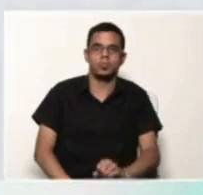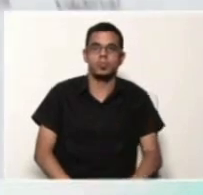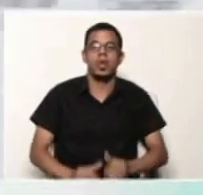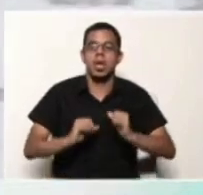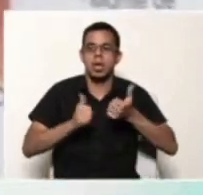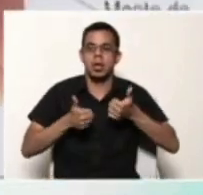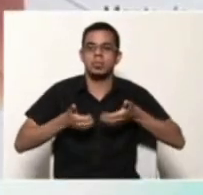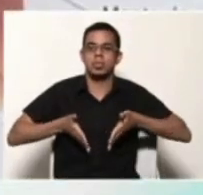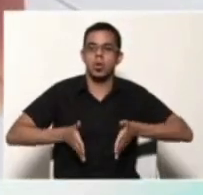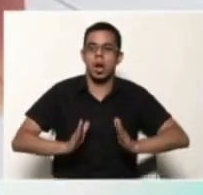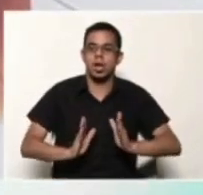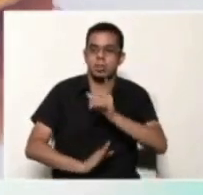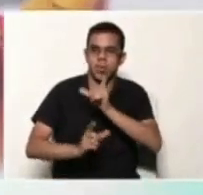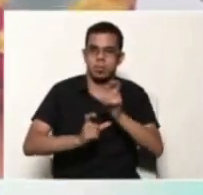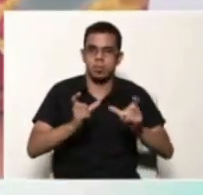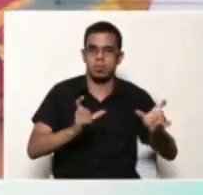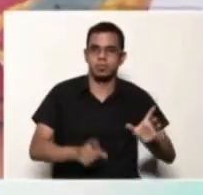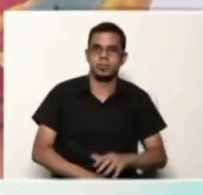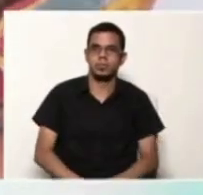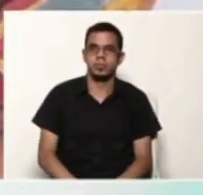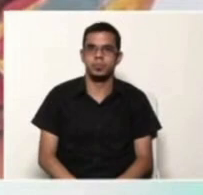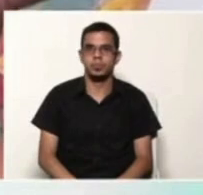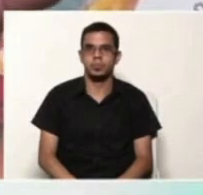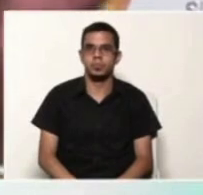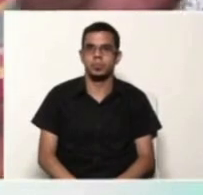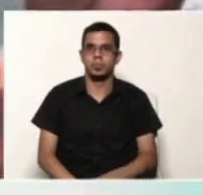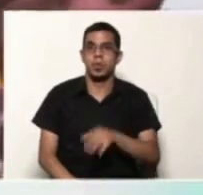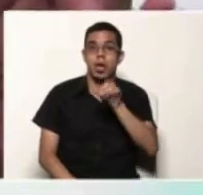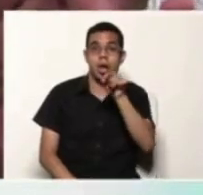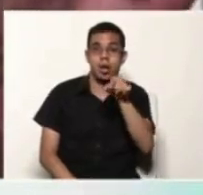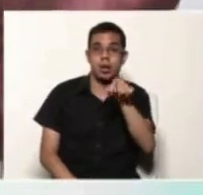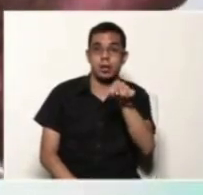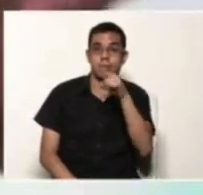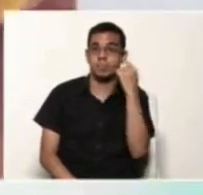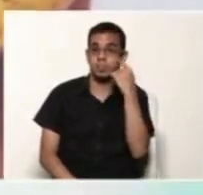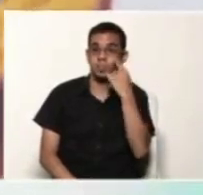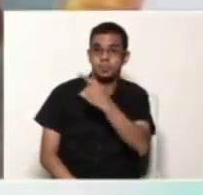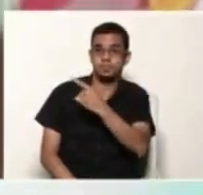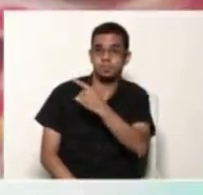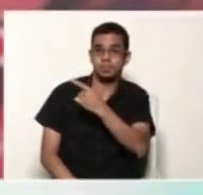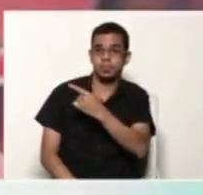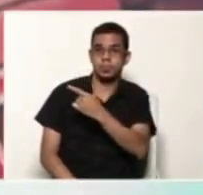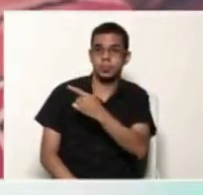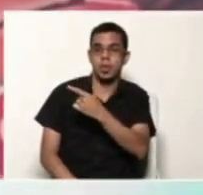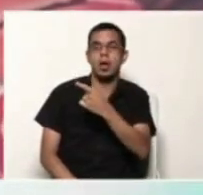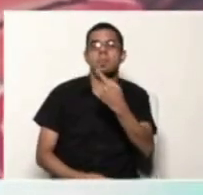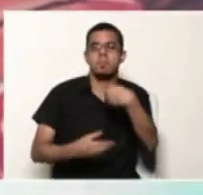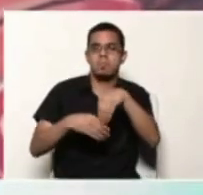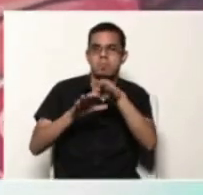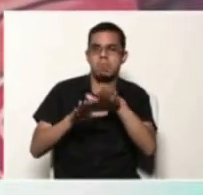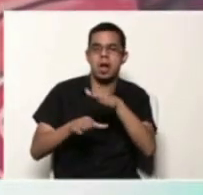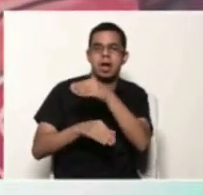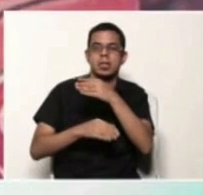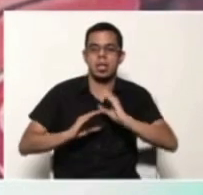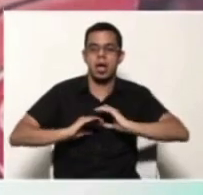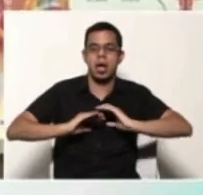Este útero va a estar el bebé durante los 9 meses de gestación y se va a implantar aquí